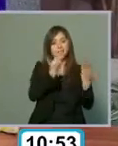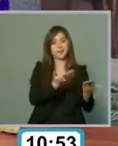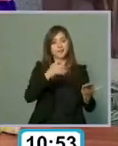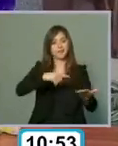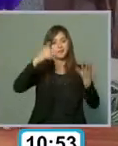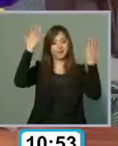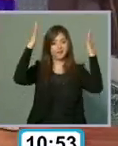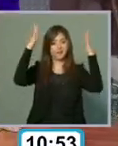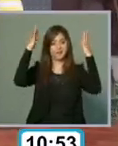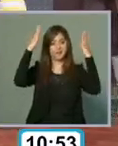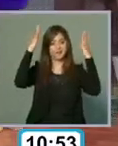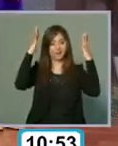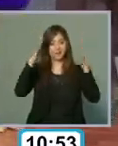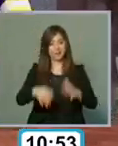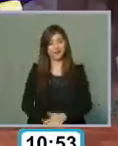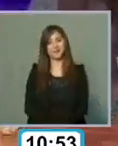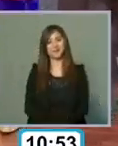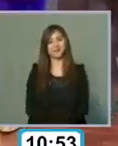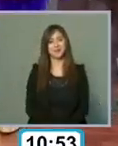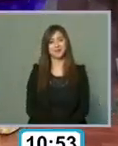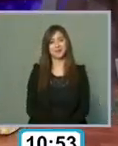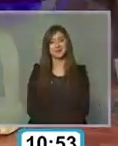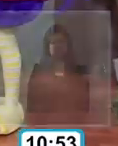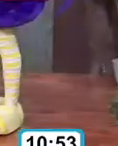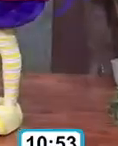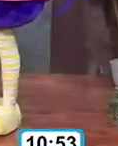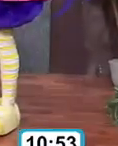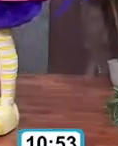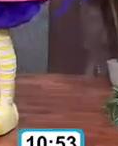para la gallinita. ¡Pinta! ¡Venga!